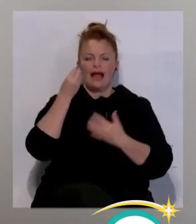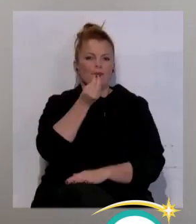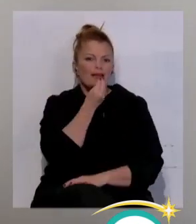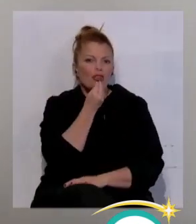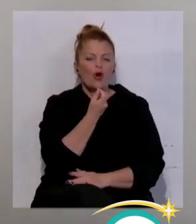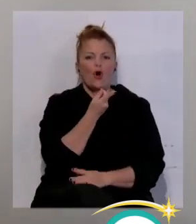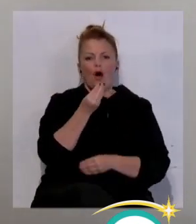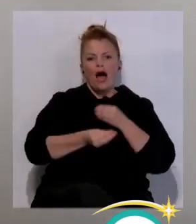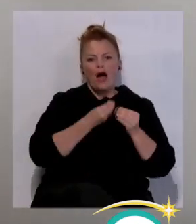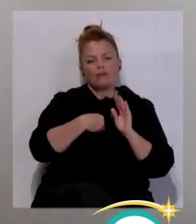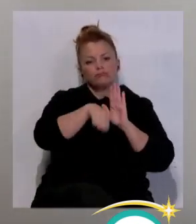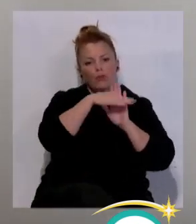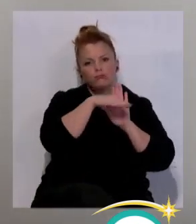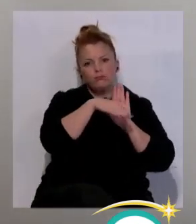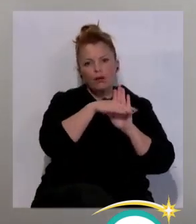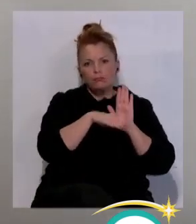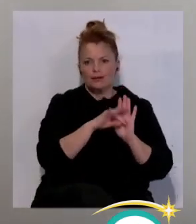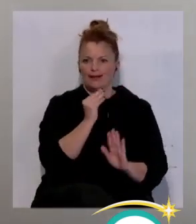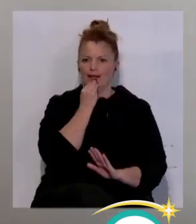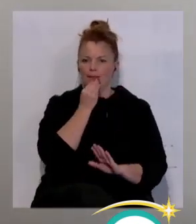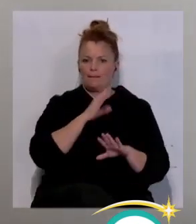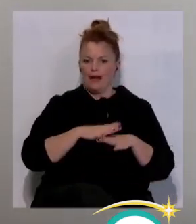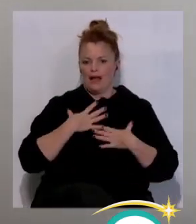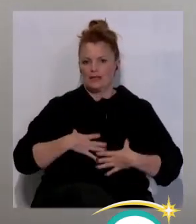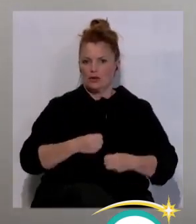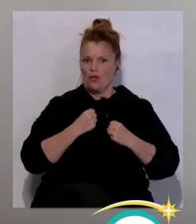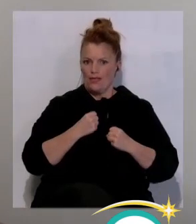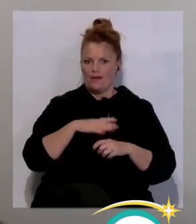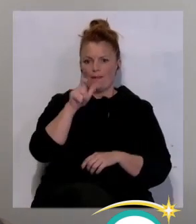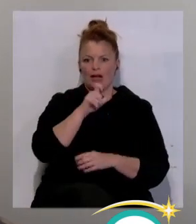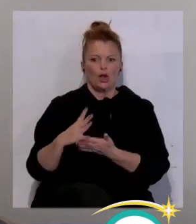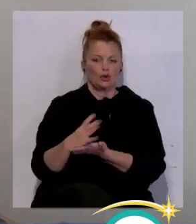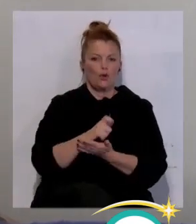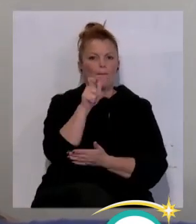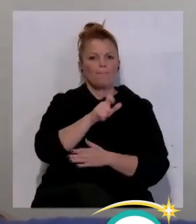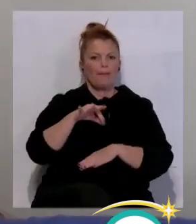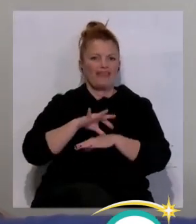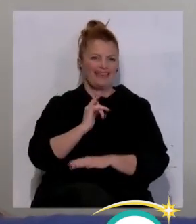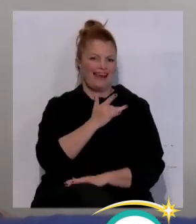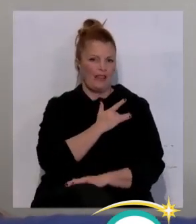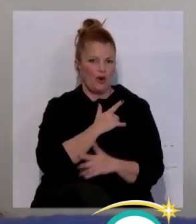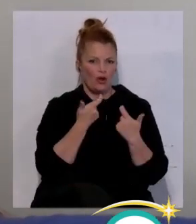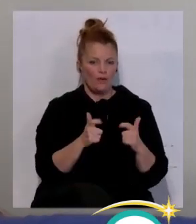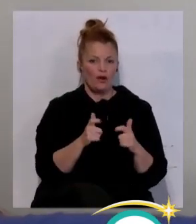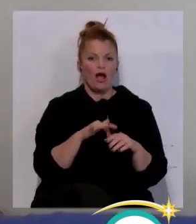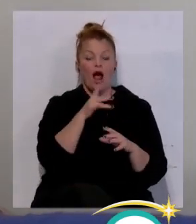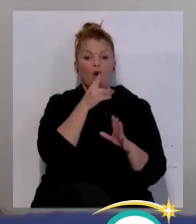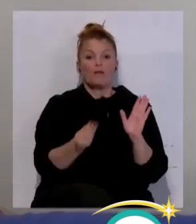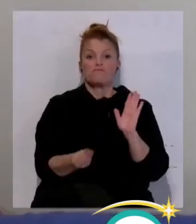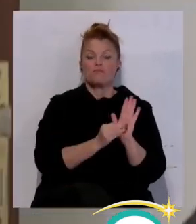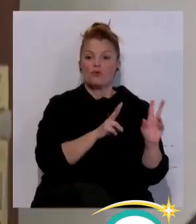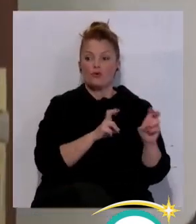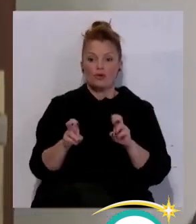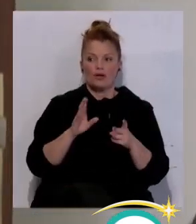de establecer unas pautas alimenticias que son cardiosaludables para todos nuestros pacientes. Y ahora se nos ha incorporado el tema